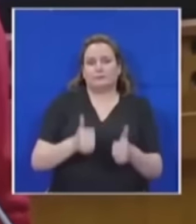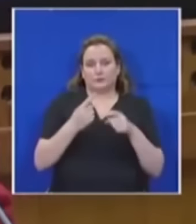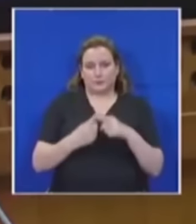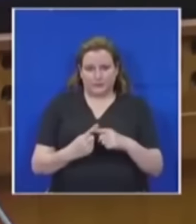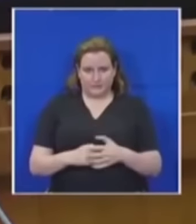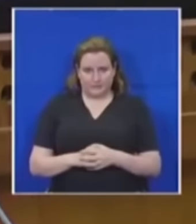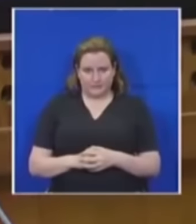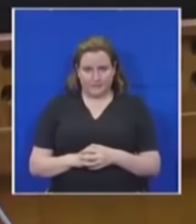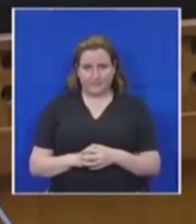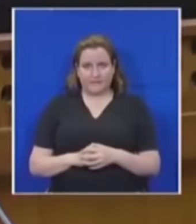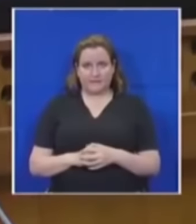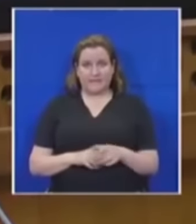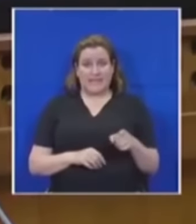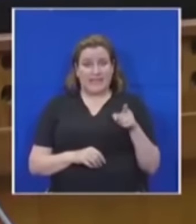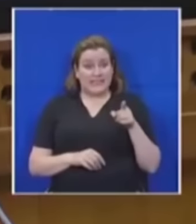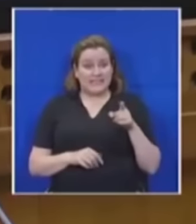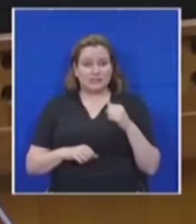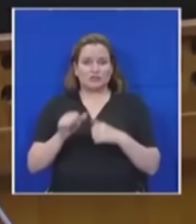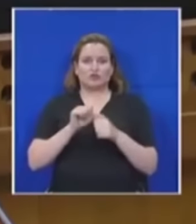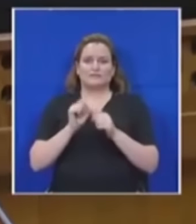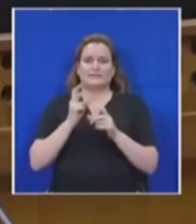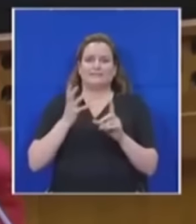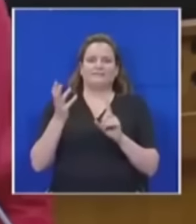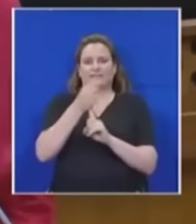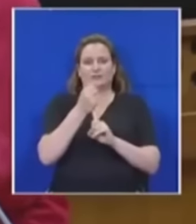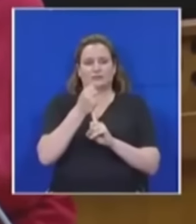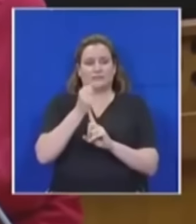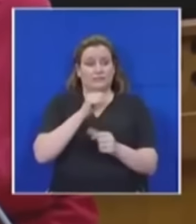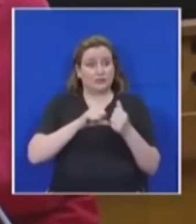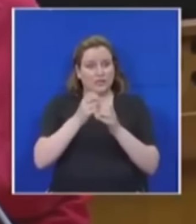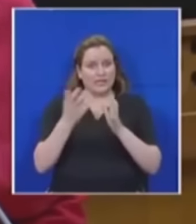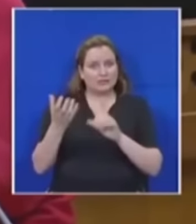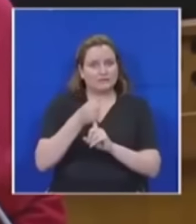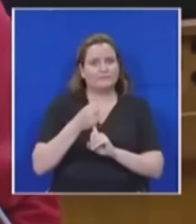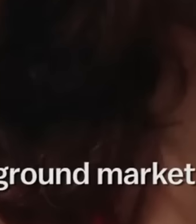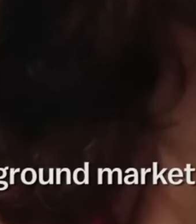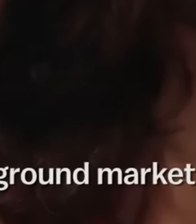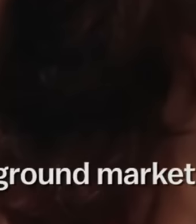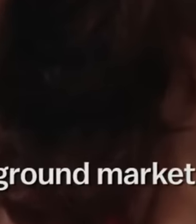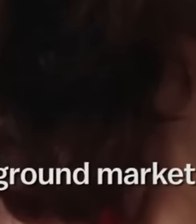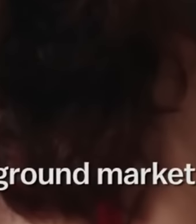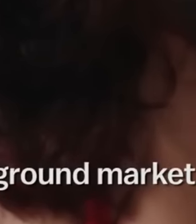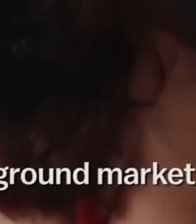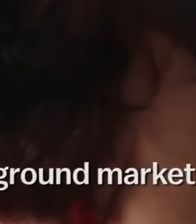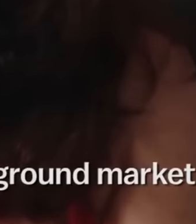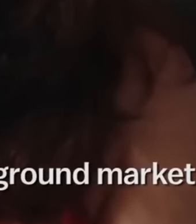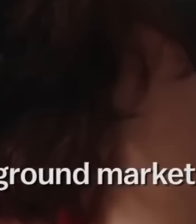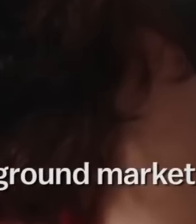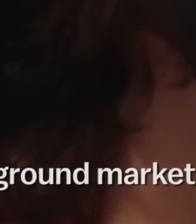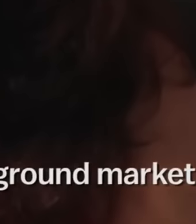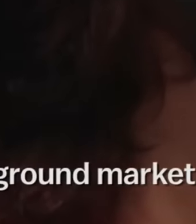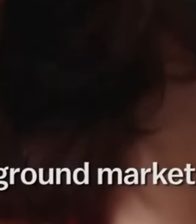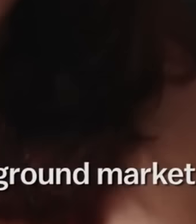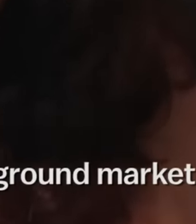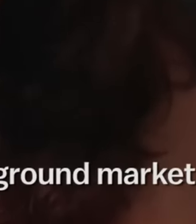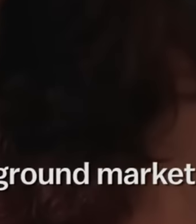socialist victory and a socialist achievement, that is what we want to be in South Africa. Sobrevivimos gracias a ese